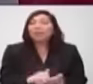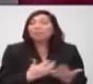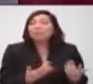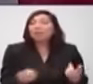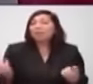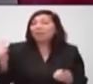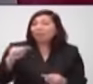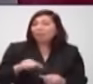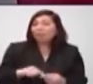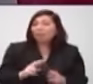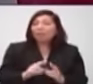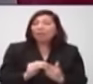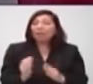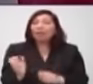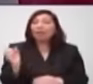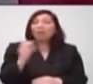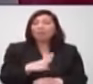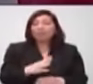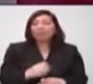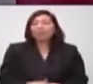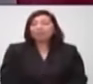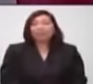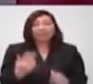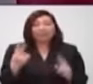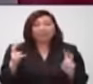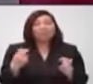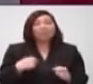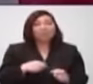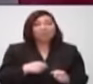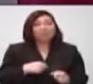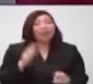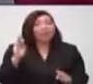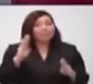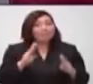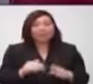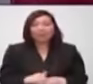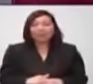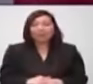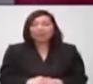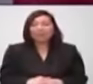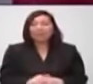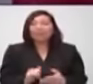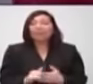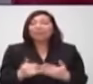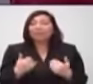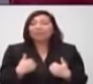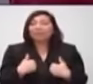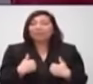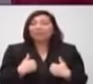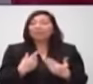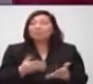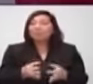hasta este momento ser reubicados? Esos son los temas que a nosotros nos están preocupando y que merecen y deben